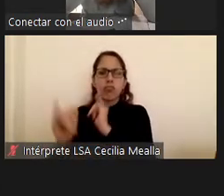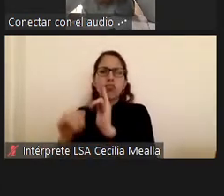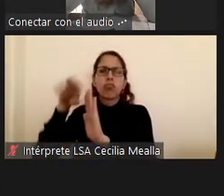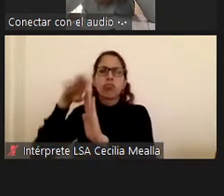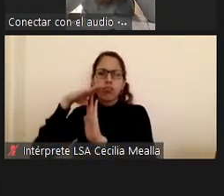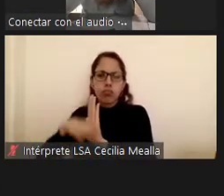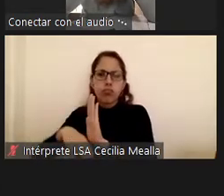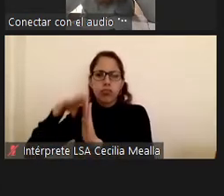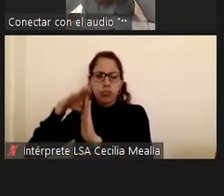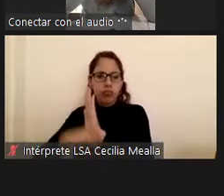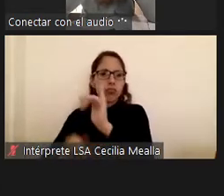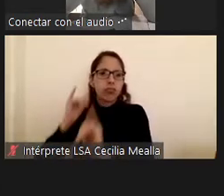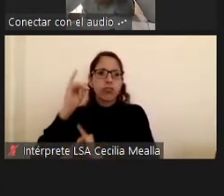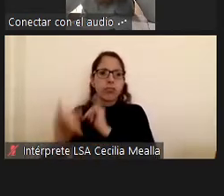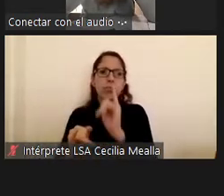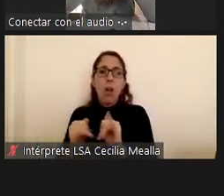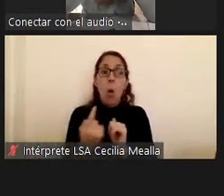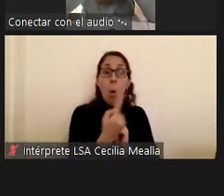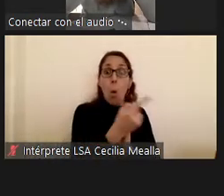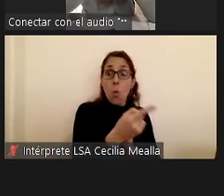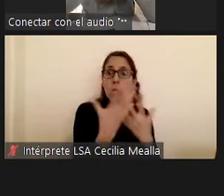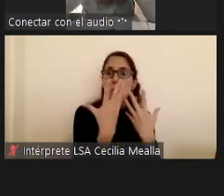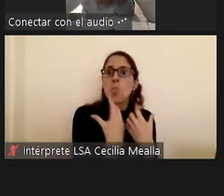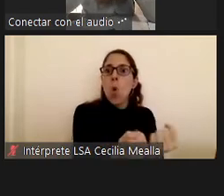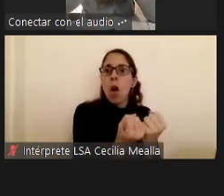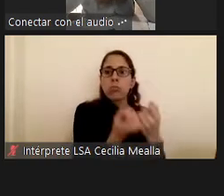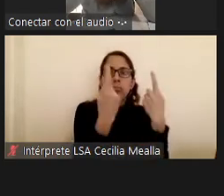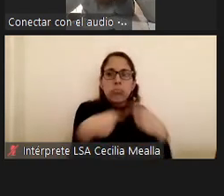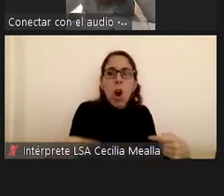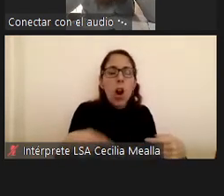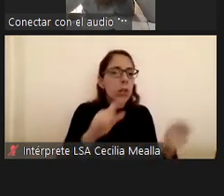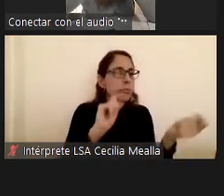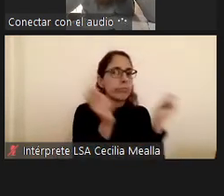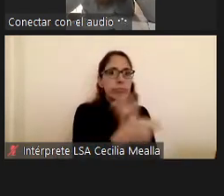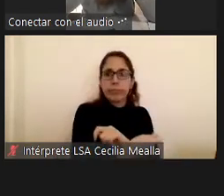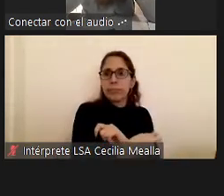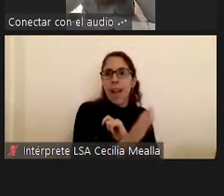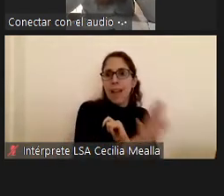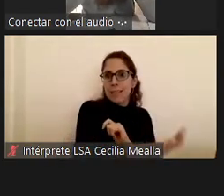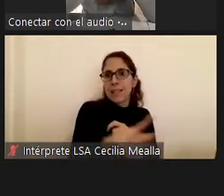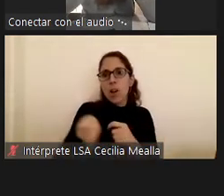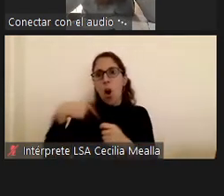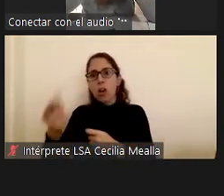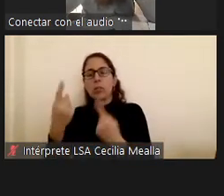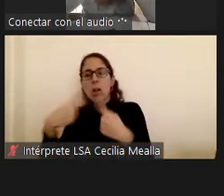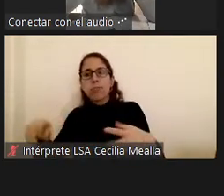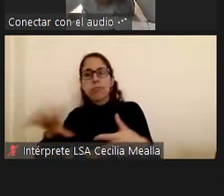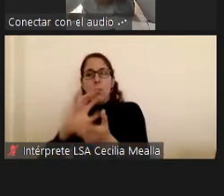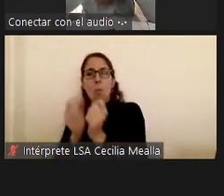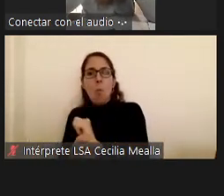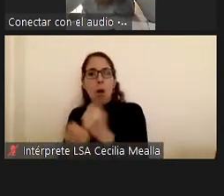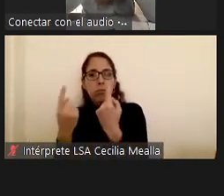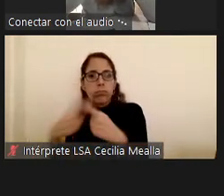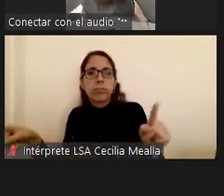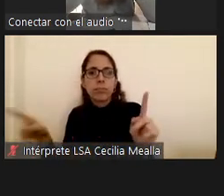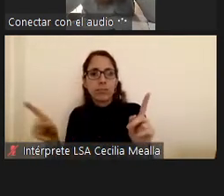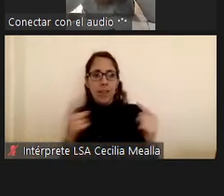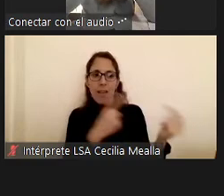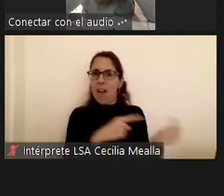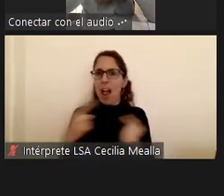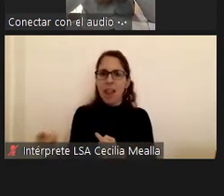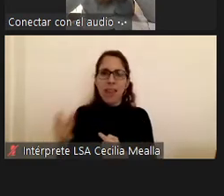por qué unas se tiñen de Gram positivas y otras de Gram negativas. Búsquenlo ahí en el